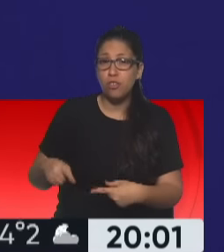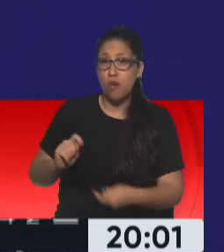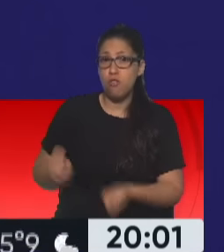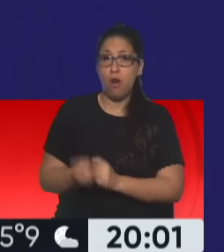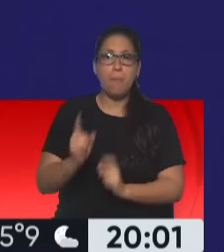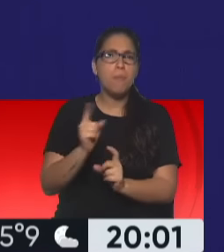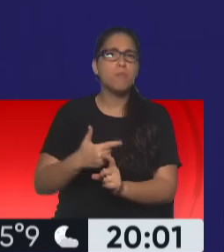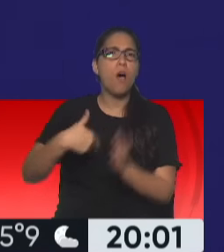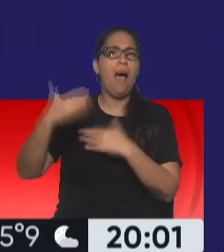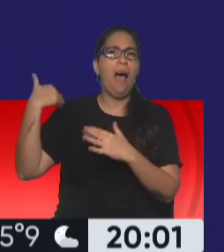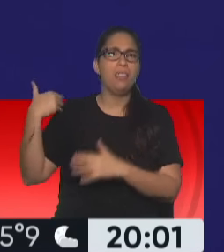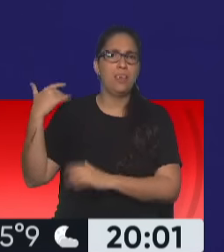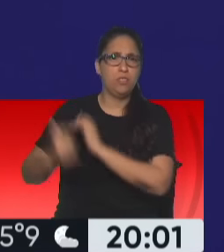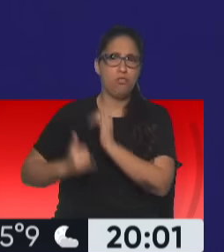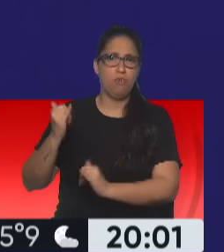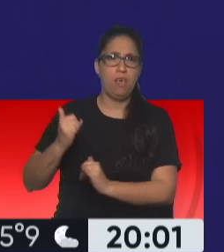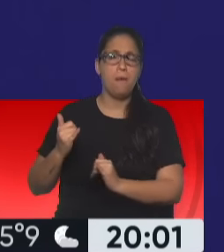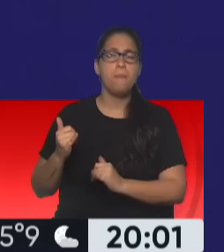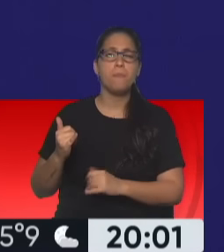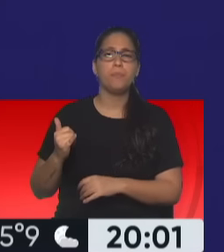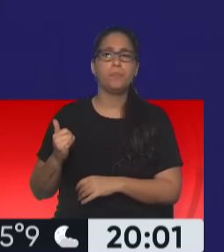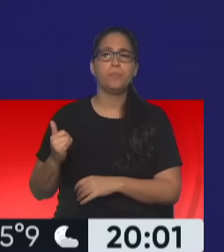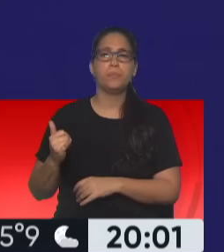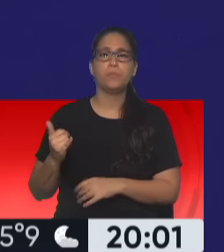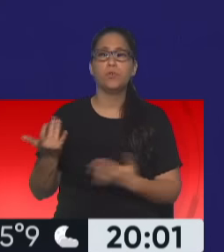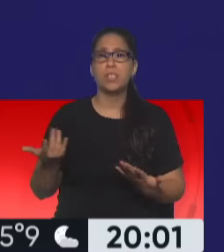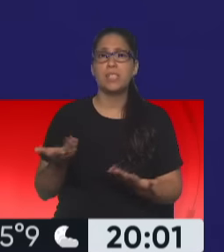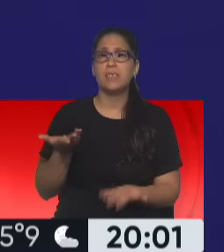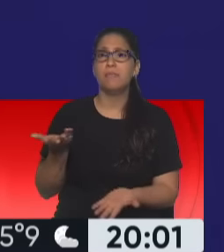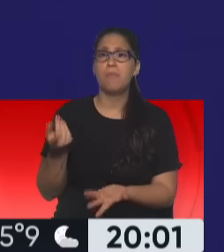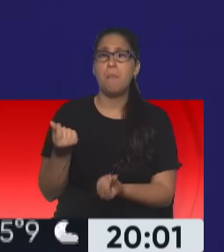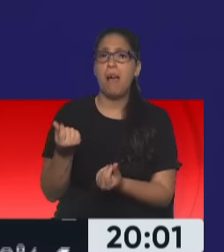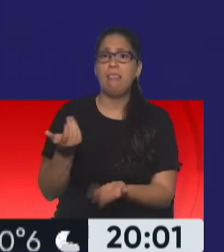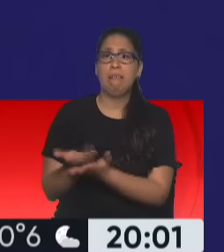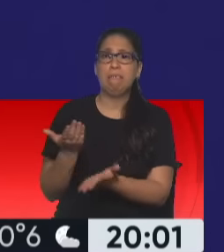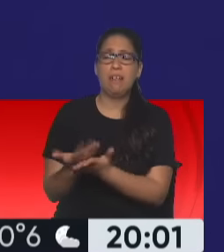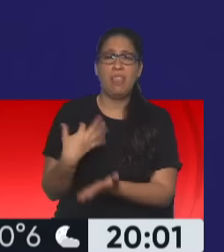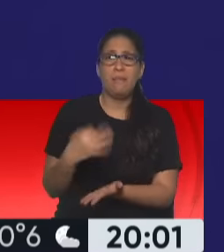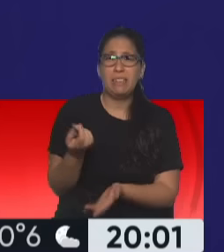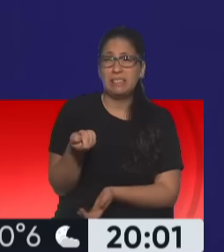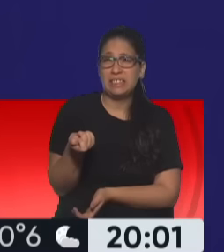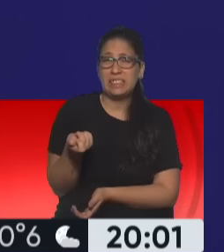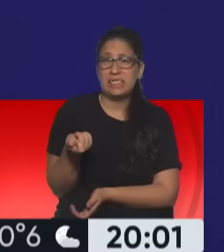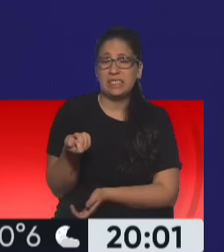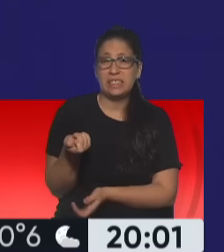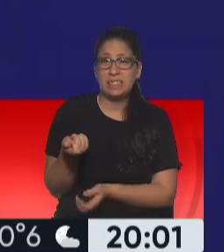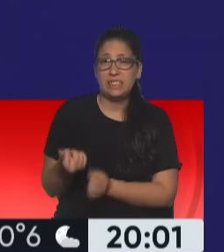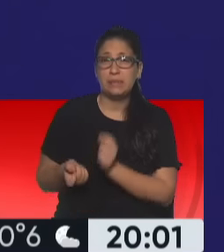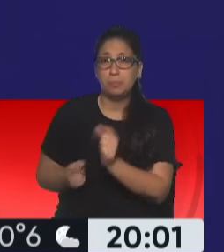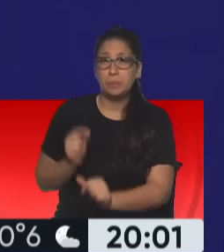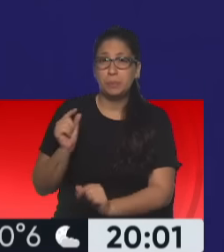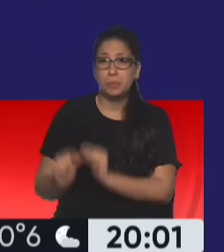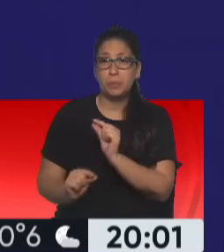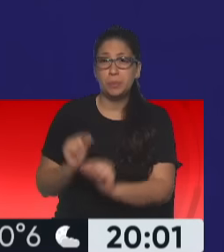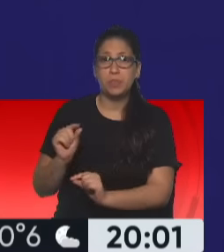que no tenemos forma de saberlo, digamos, la función de demanda de dinero tendría que ser granítica, ¿sí? Y eso debería igualarse a los